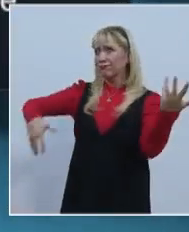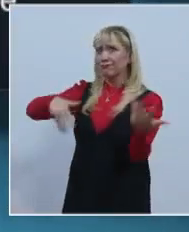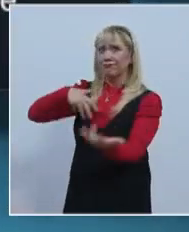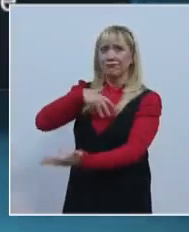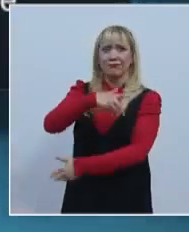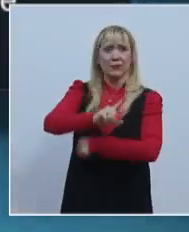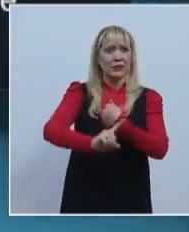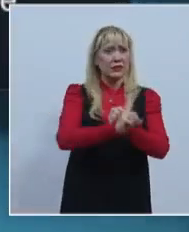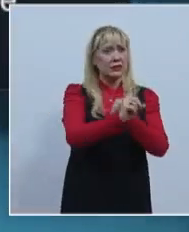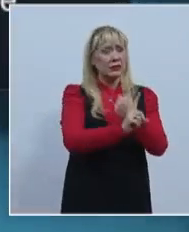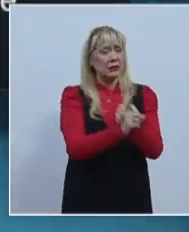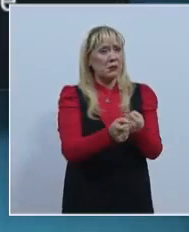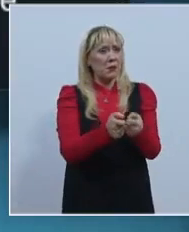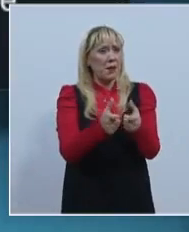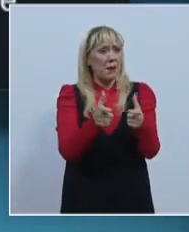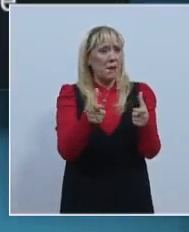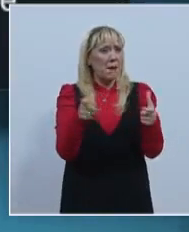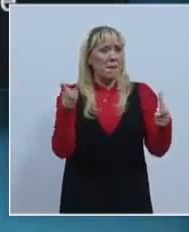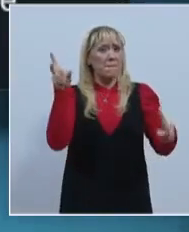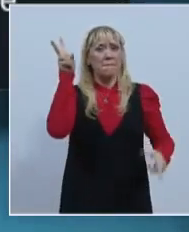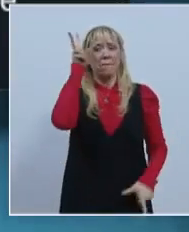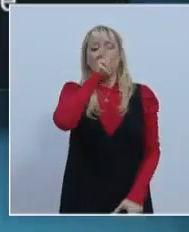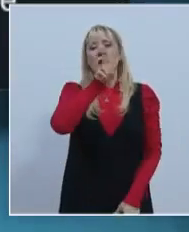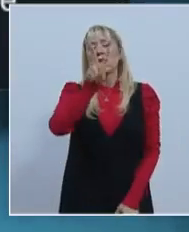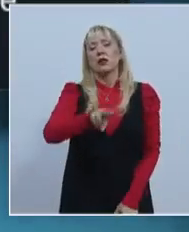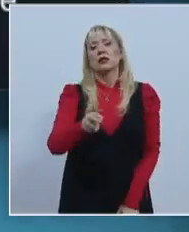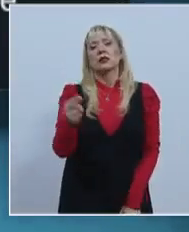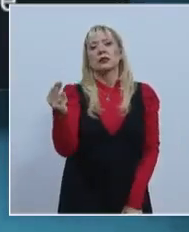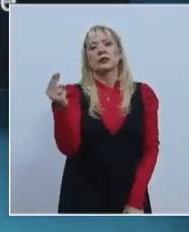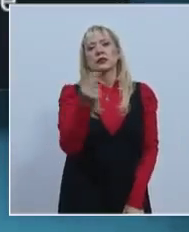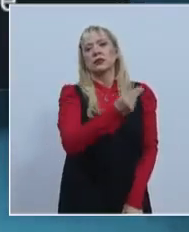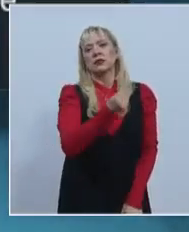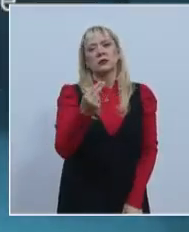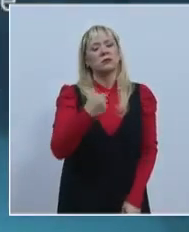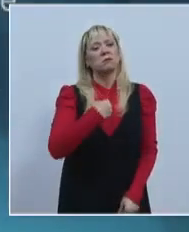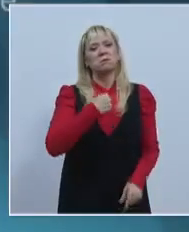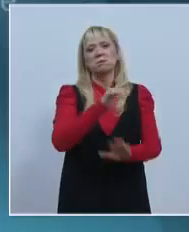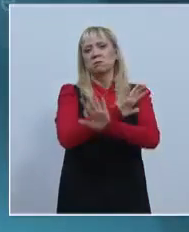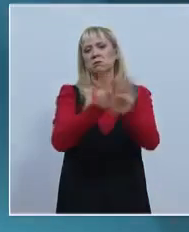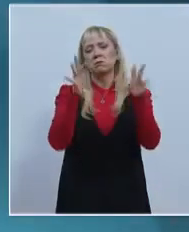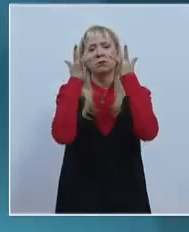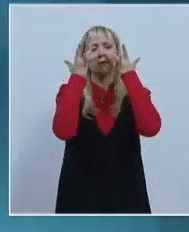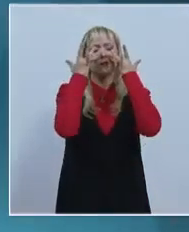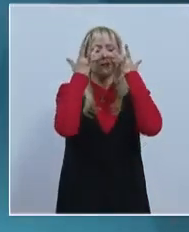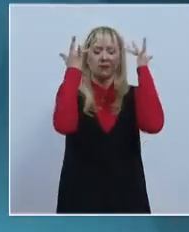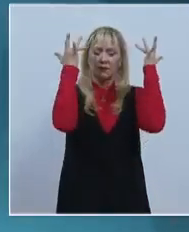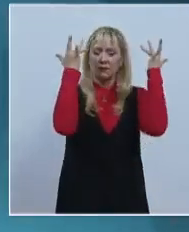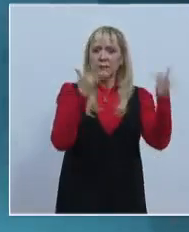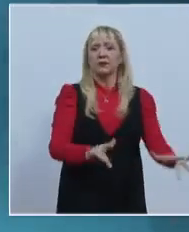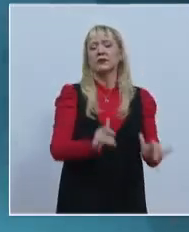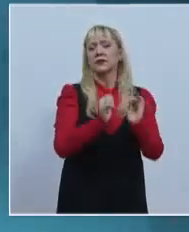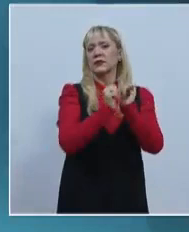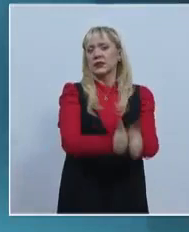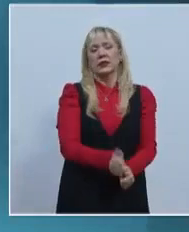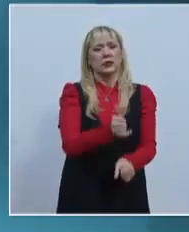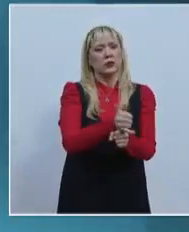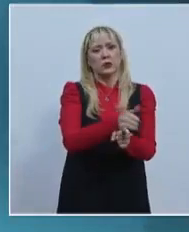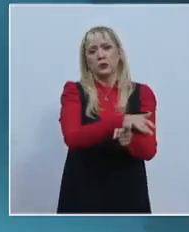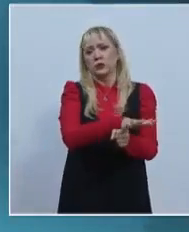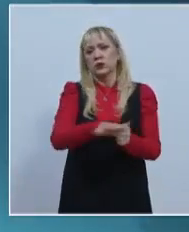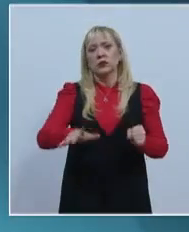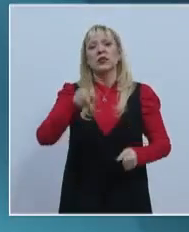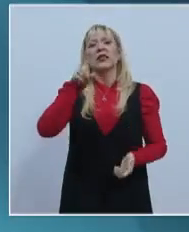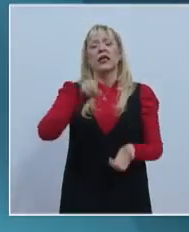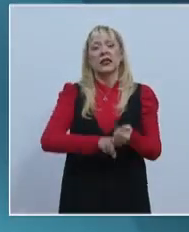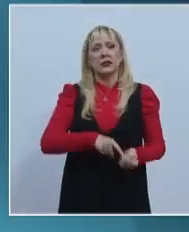prevalecen con relación al tema, es necesario separarse irrevocablemente del cargo. Dijo que el Estado,